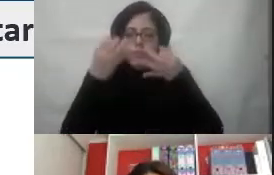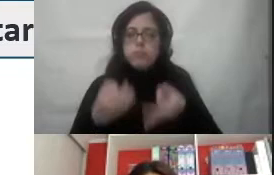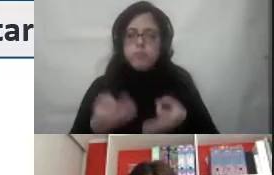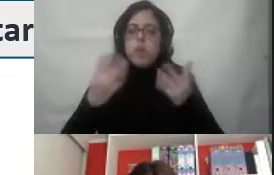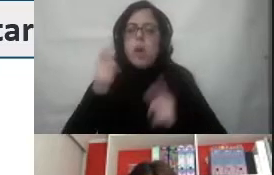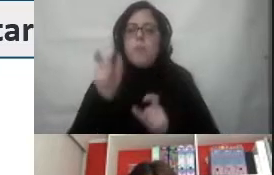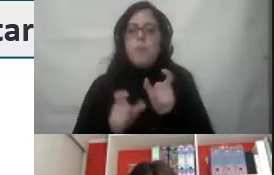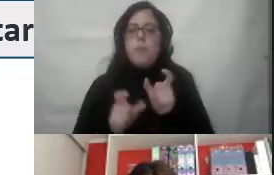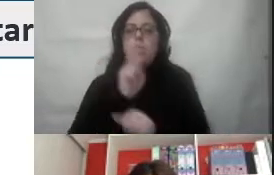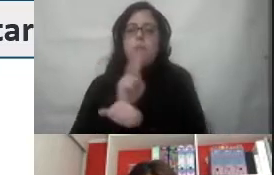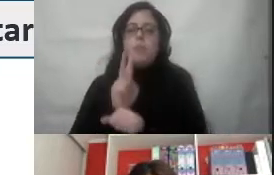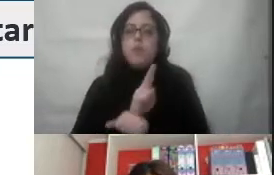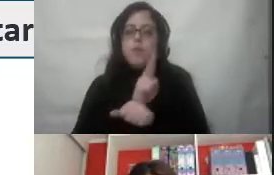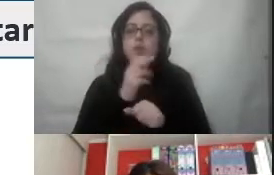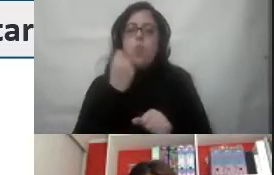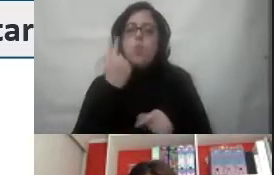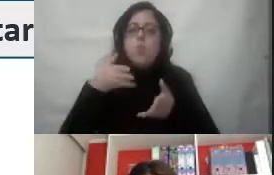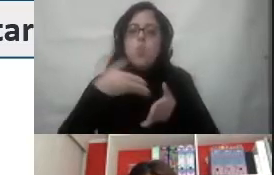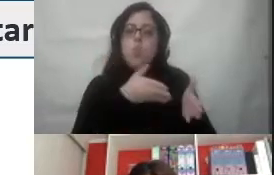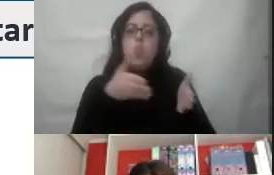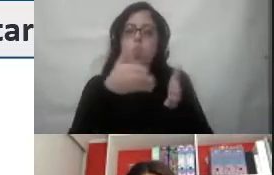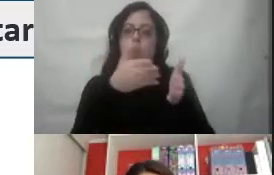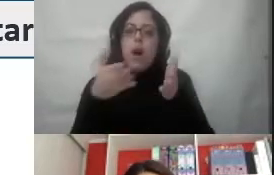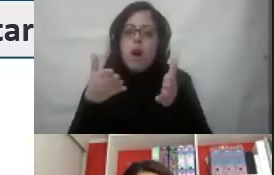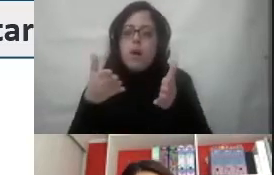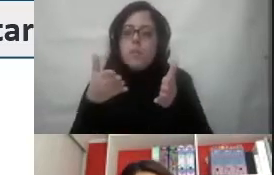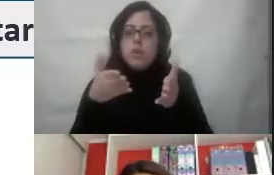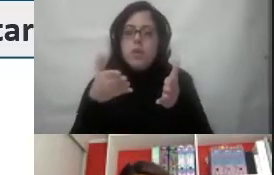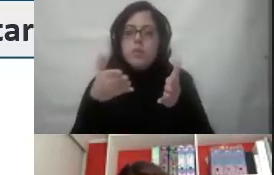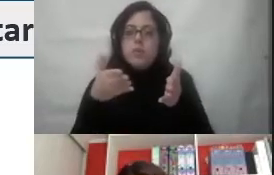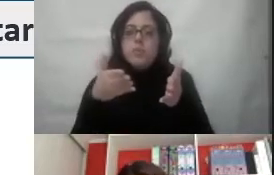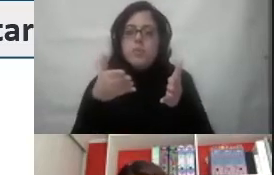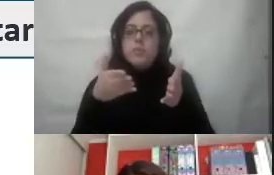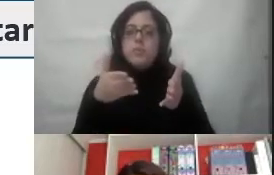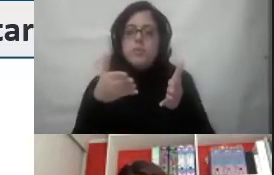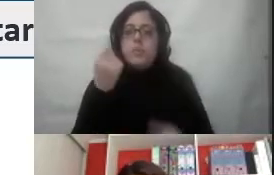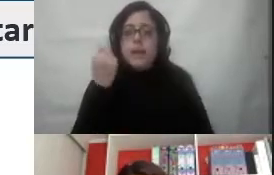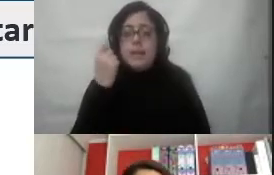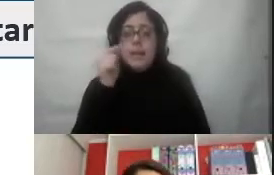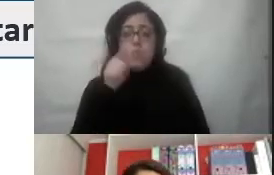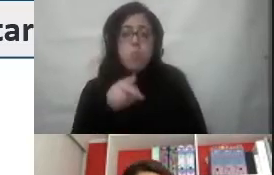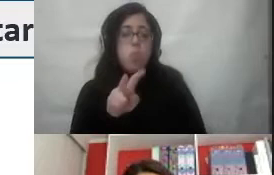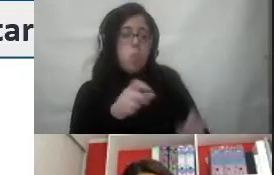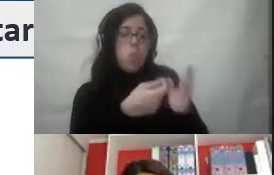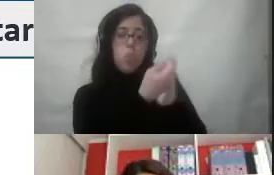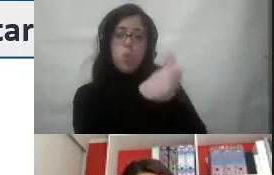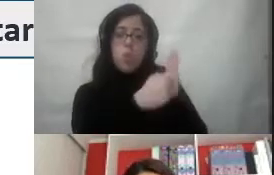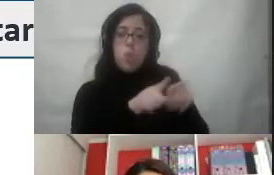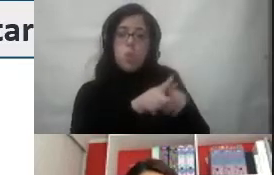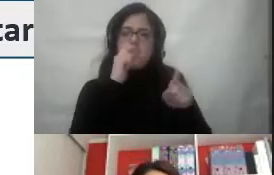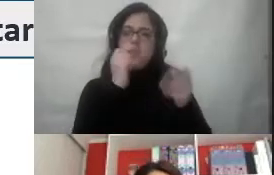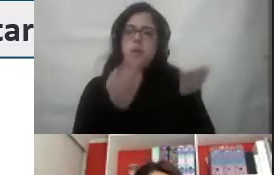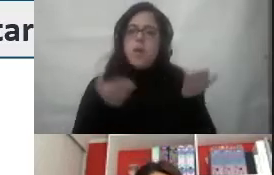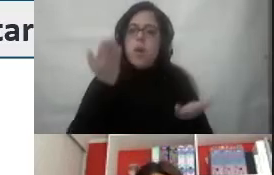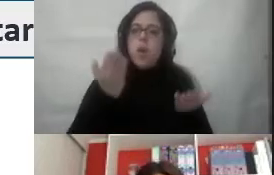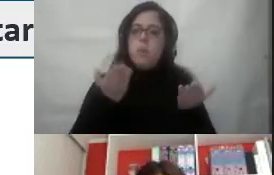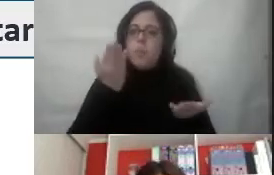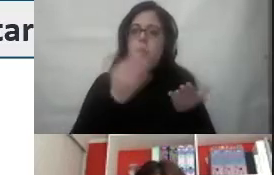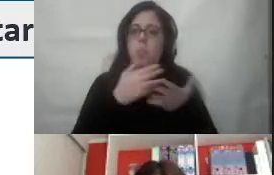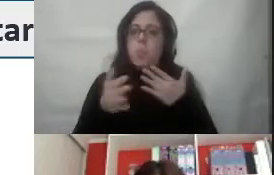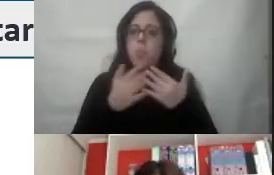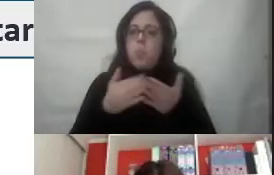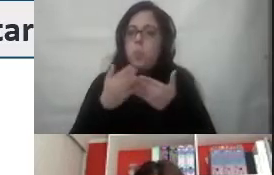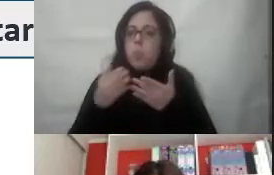profesores de cuáles son los caminos que vamos a ir siguiendo. Entendemos a los criterios de evaluación como parámetros de comparación, es decir, a dónde tienen que llegar